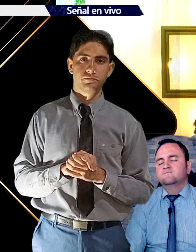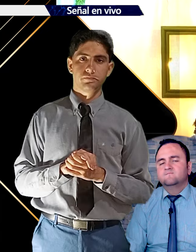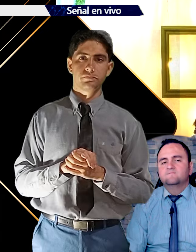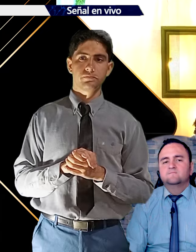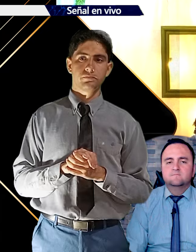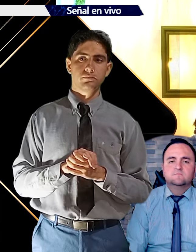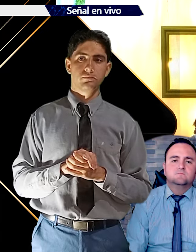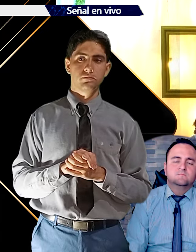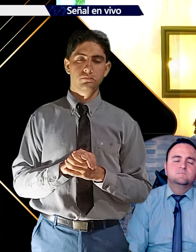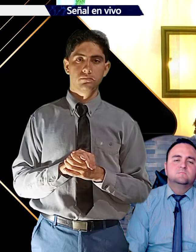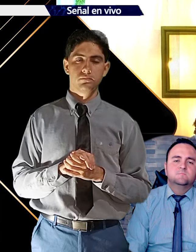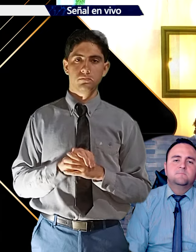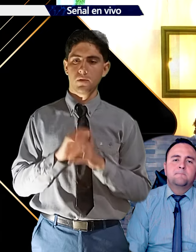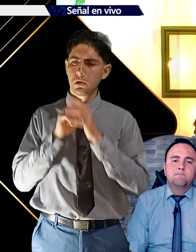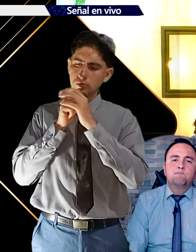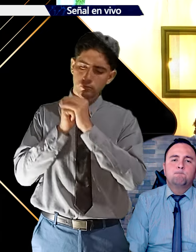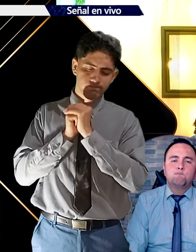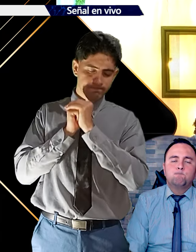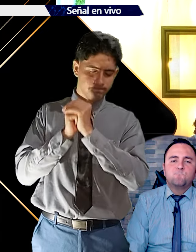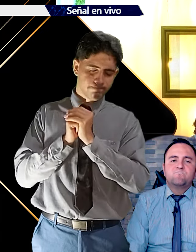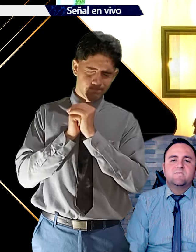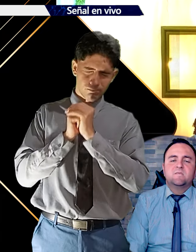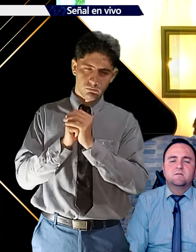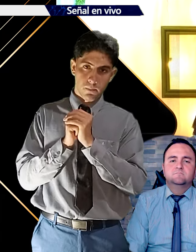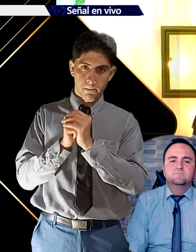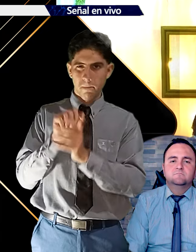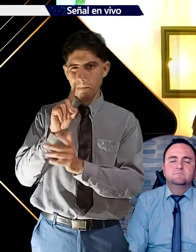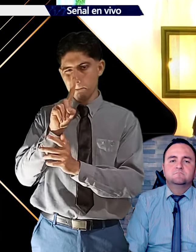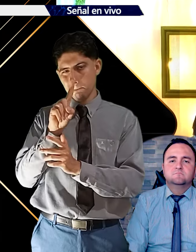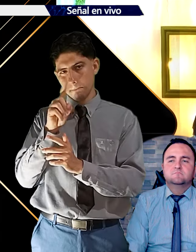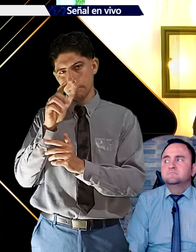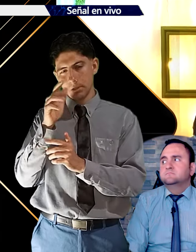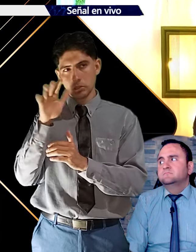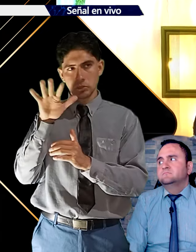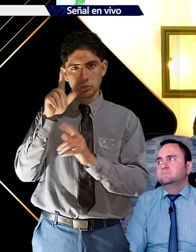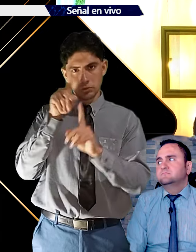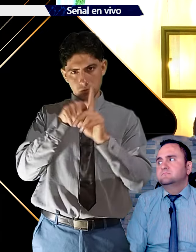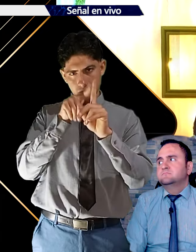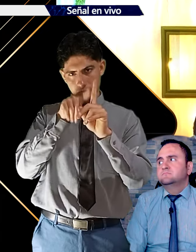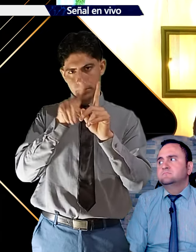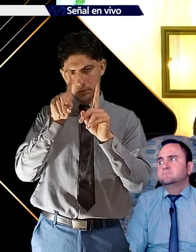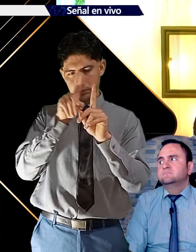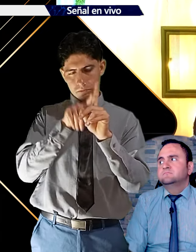el papá dijo: bueno, vamos a hacerlo. Ya él cedió, lo hicieron. Vea, no había pasado